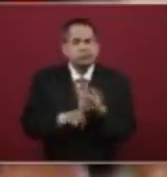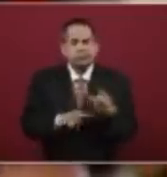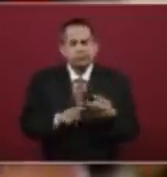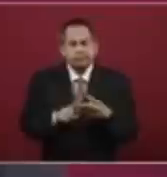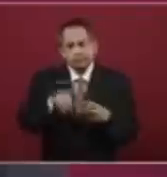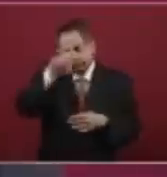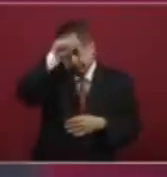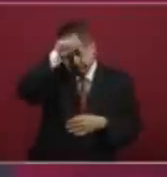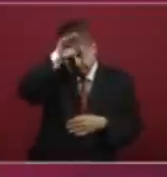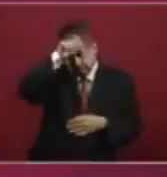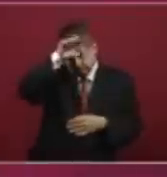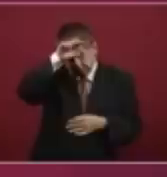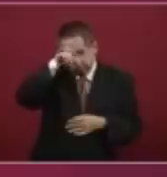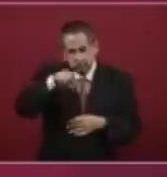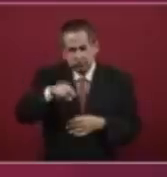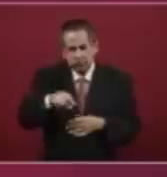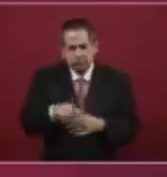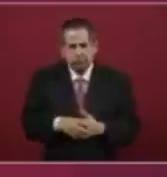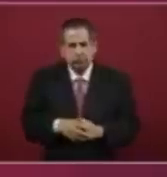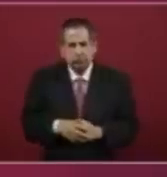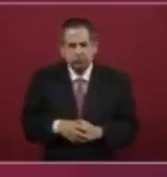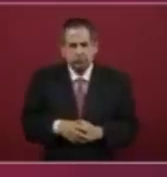mina, perdón, permítame,